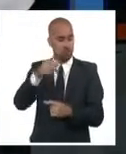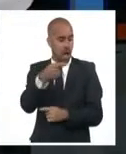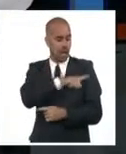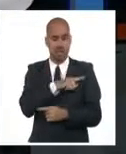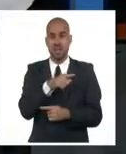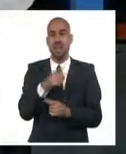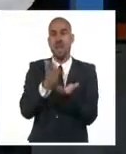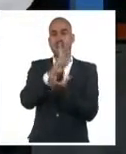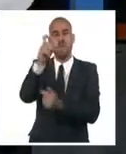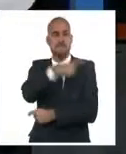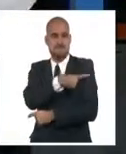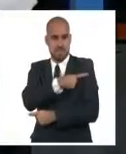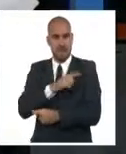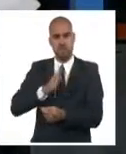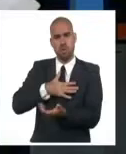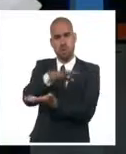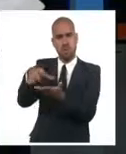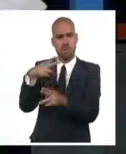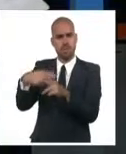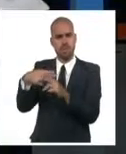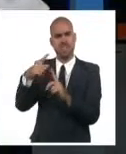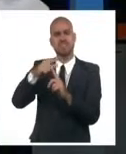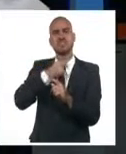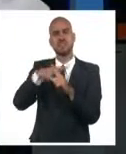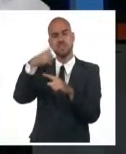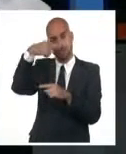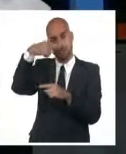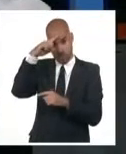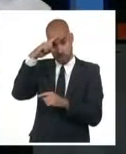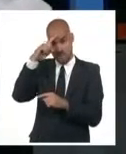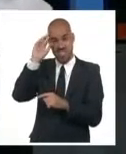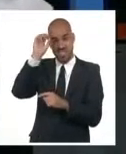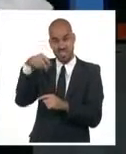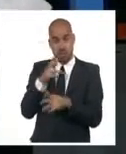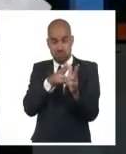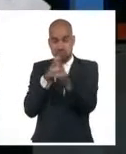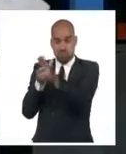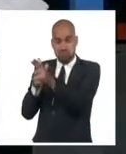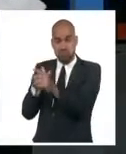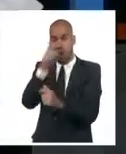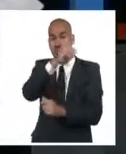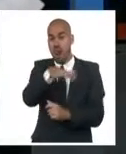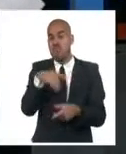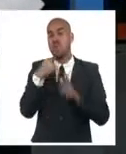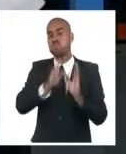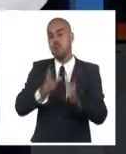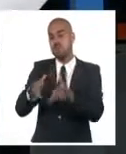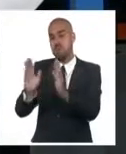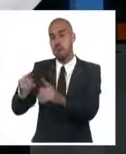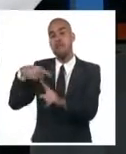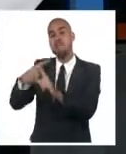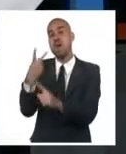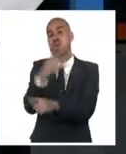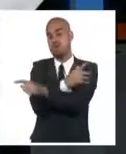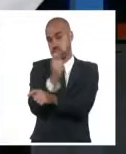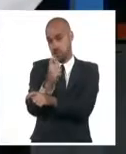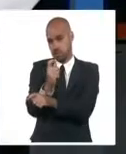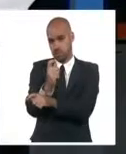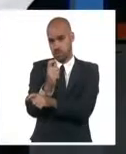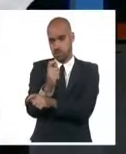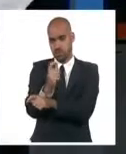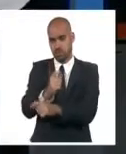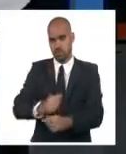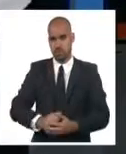19 alumnos de cuarto grado y 2 maestras murieron a manos de un joven de 18 años armado con una pistola y un fusil de asalto.